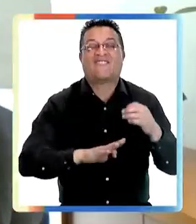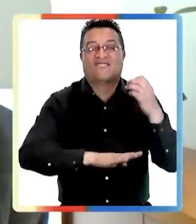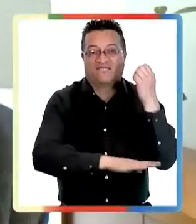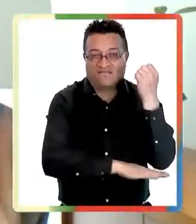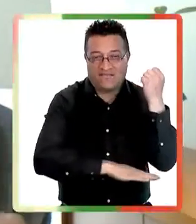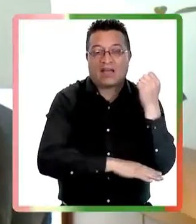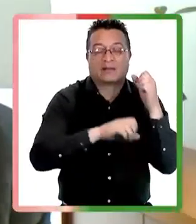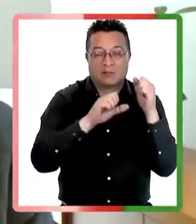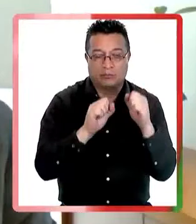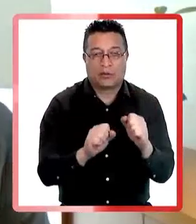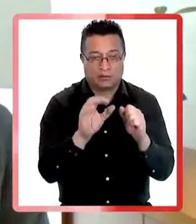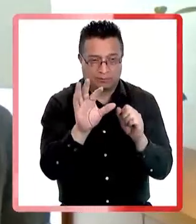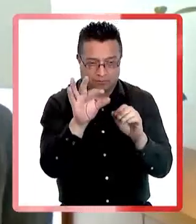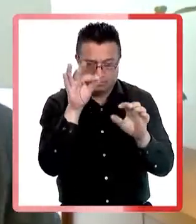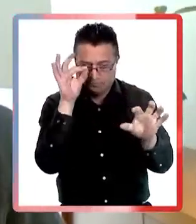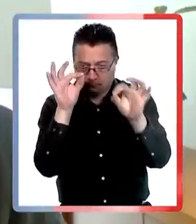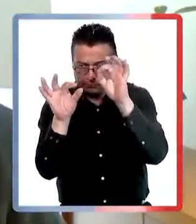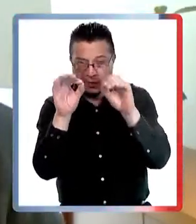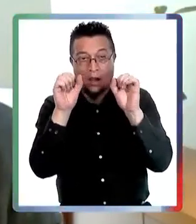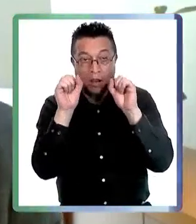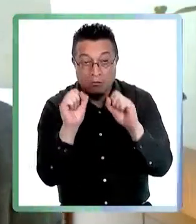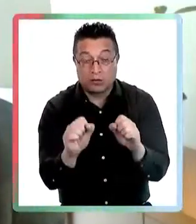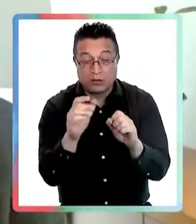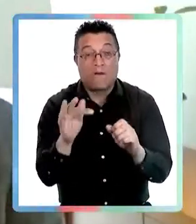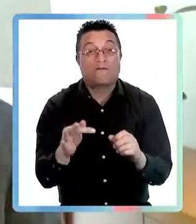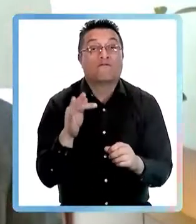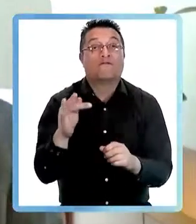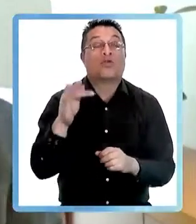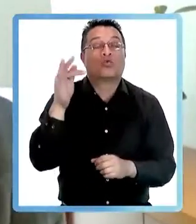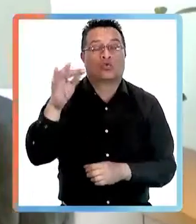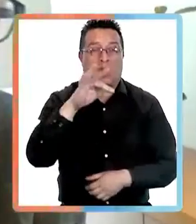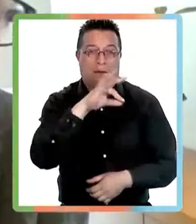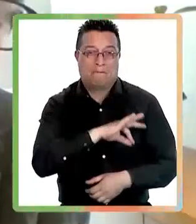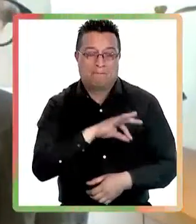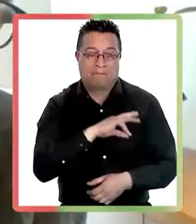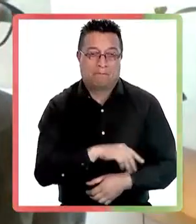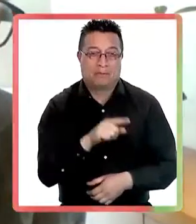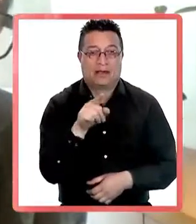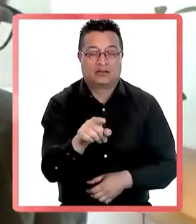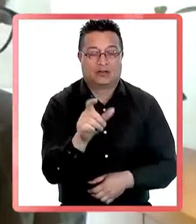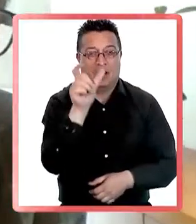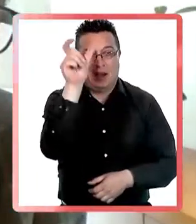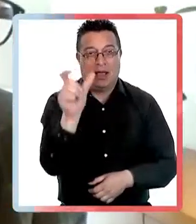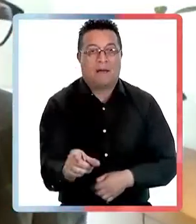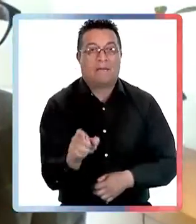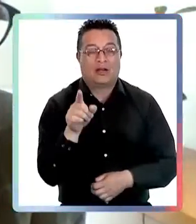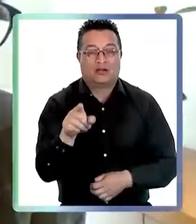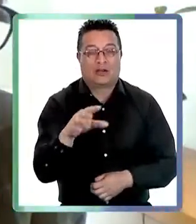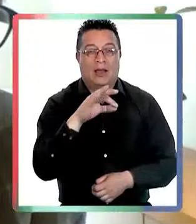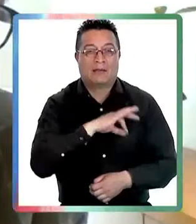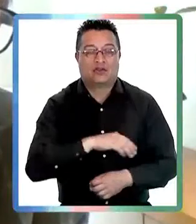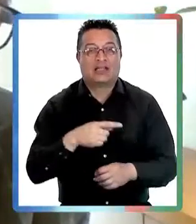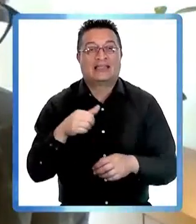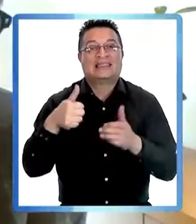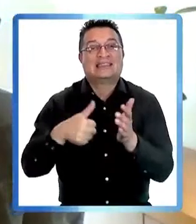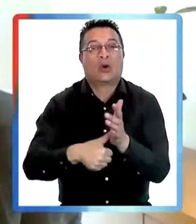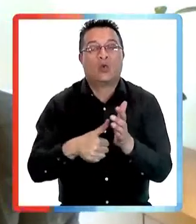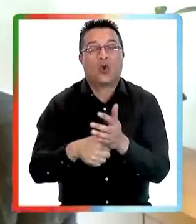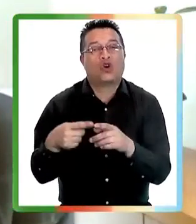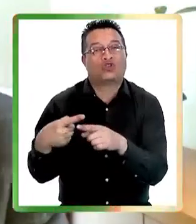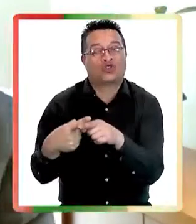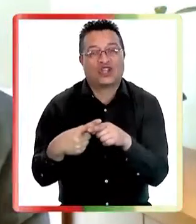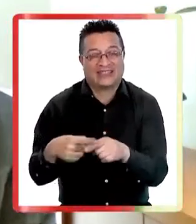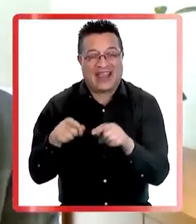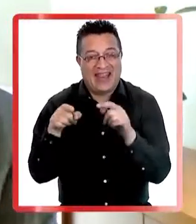base para determinar la futura pensión que va a tener la persona, la pensión del Seguro Social, cuando